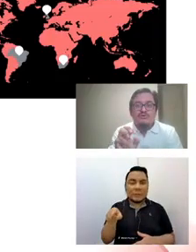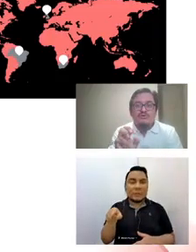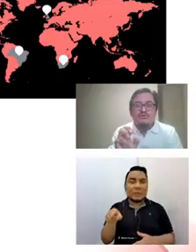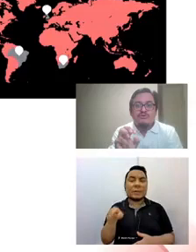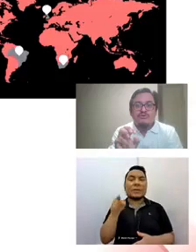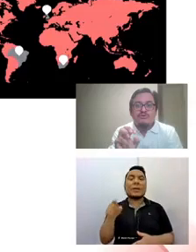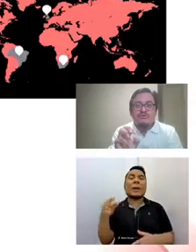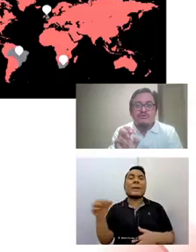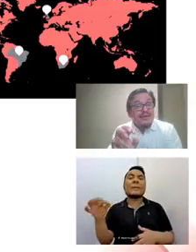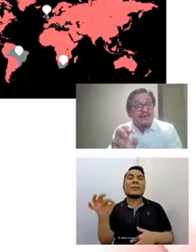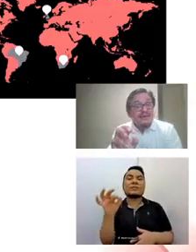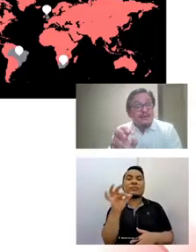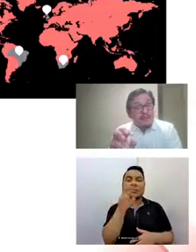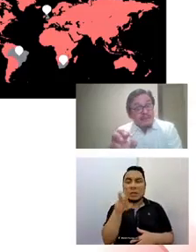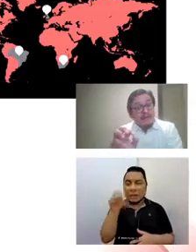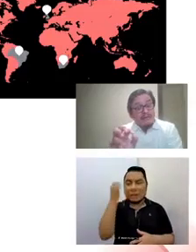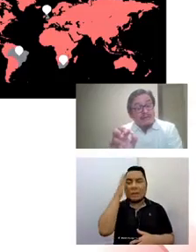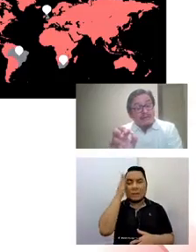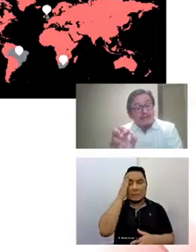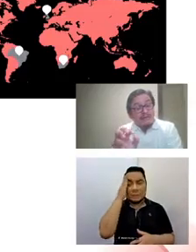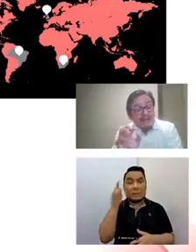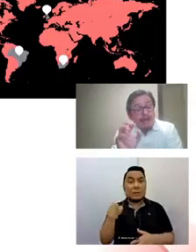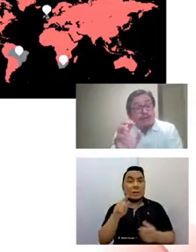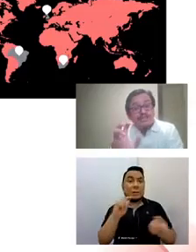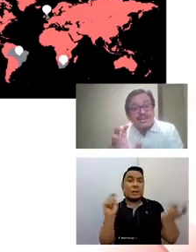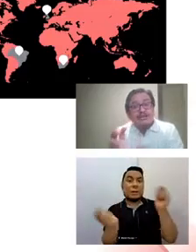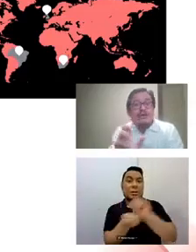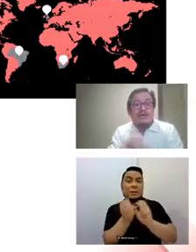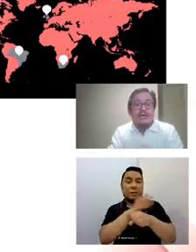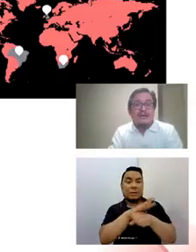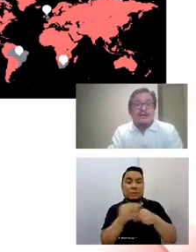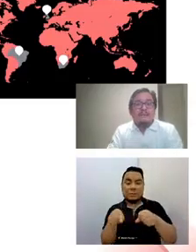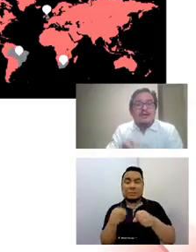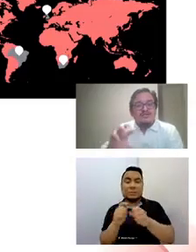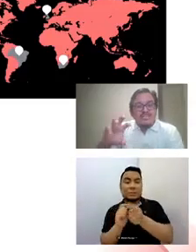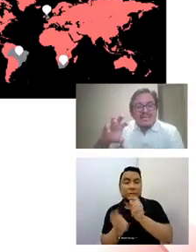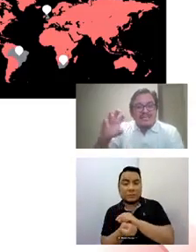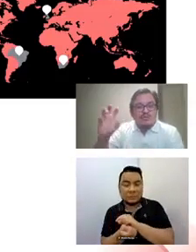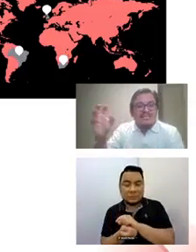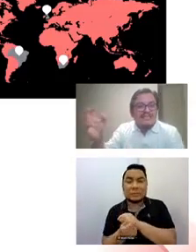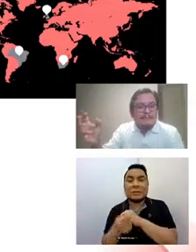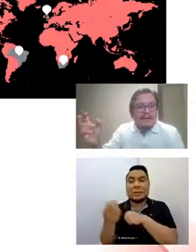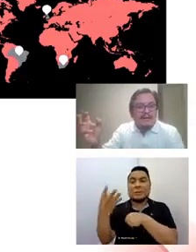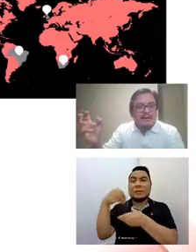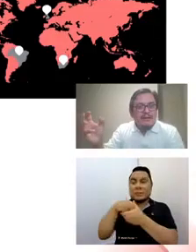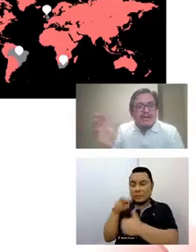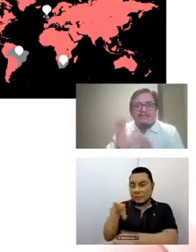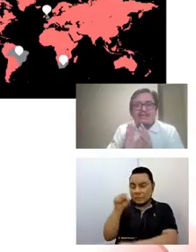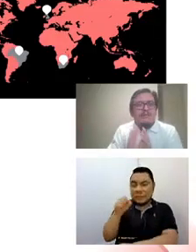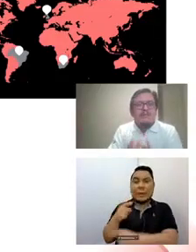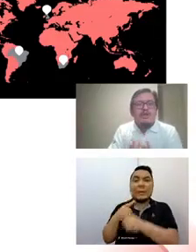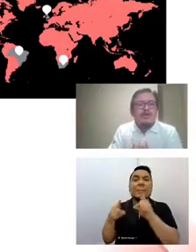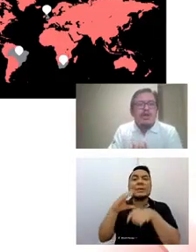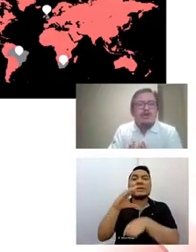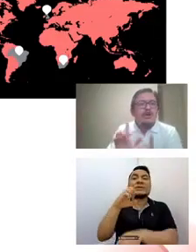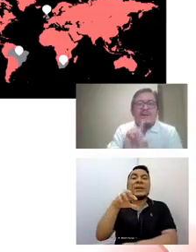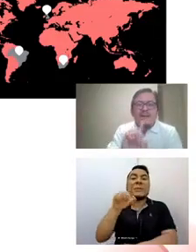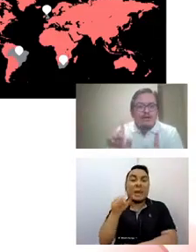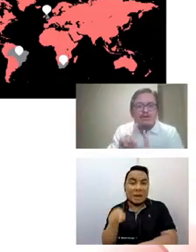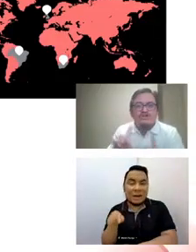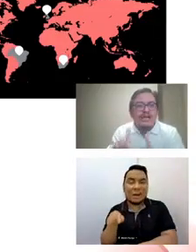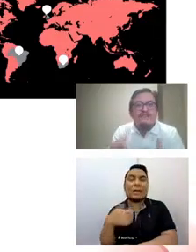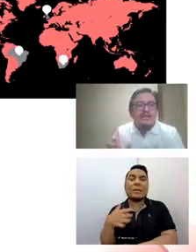al virus. Si es una variante, la va a reconocer todavía. Pero si ya es una cepa, el